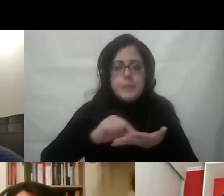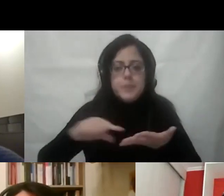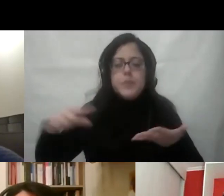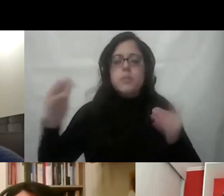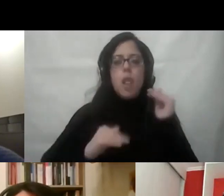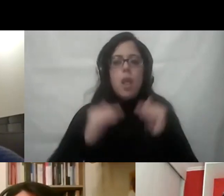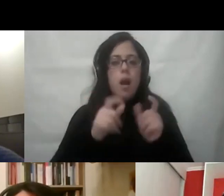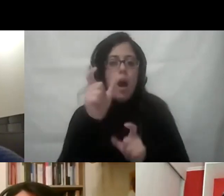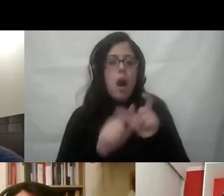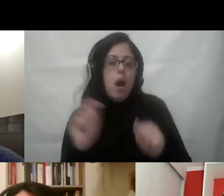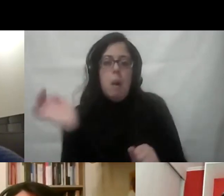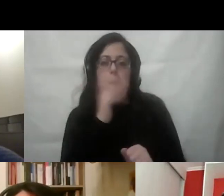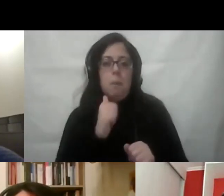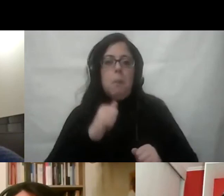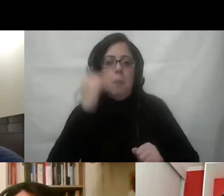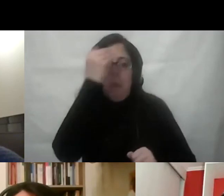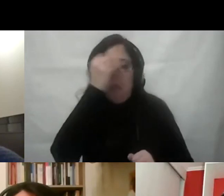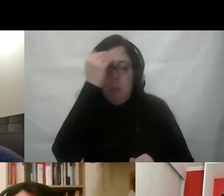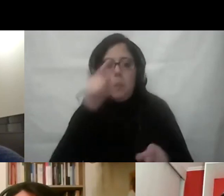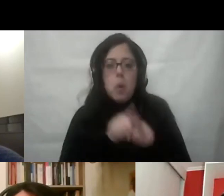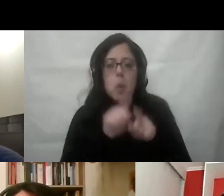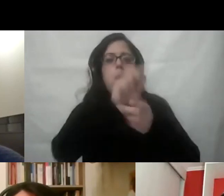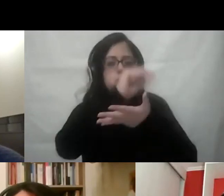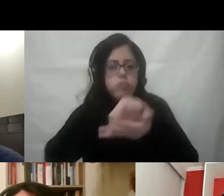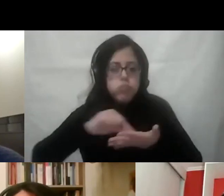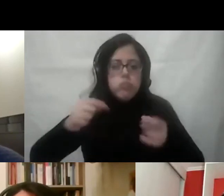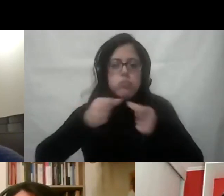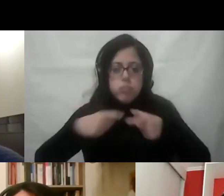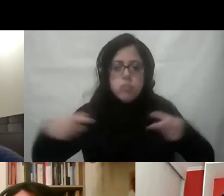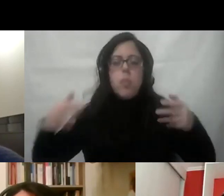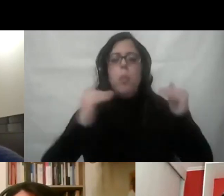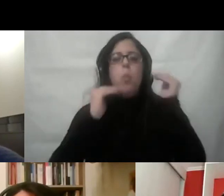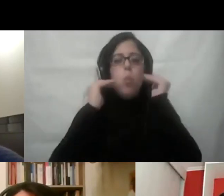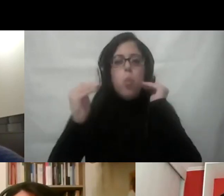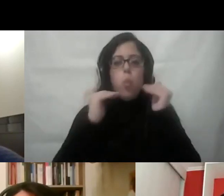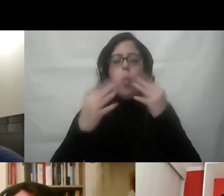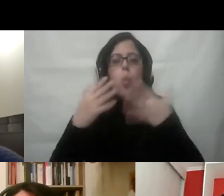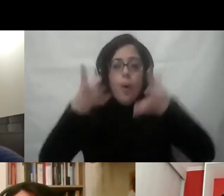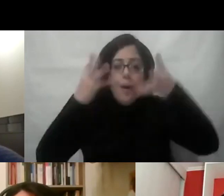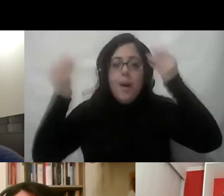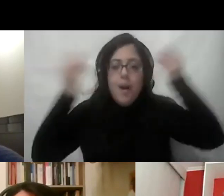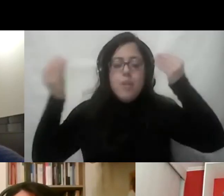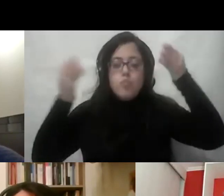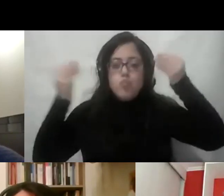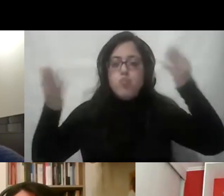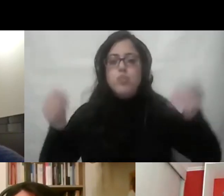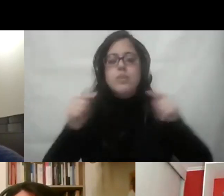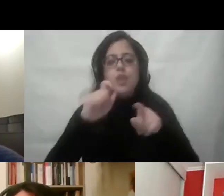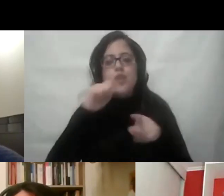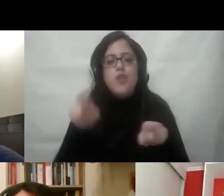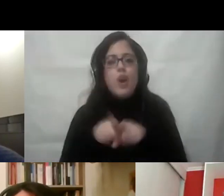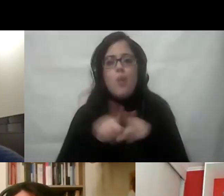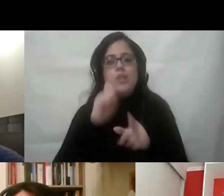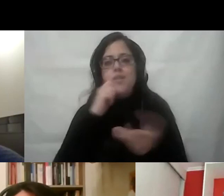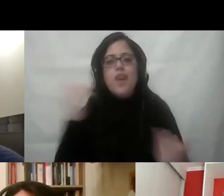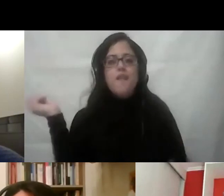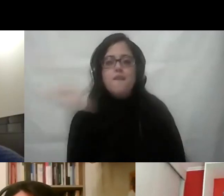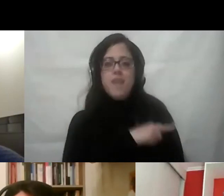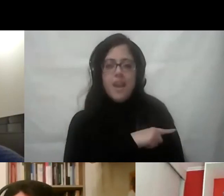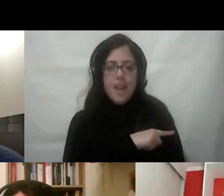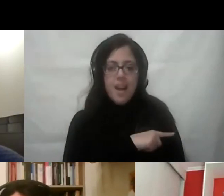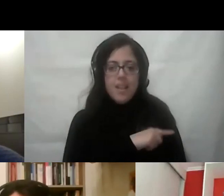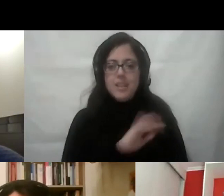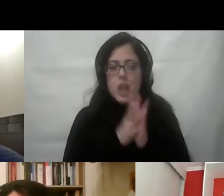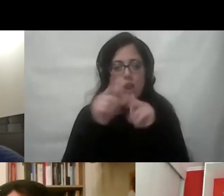específicamente de eso. Empiezan a subir rápidamente porque los niños empiezan a aprender. Y ese es como el sentido final de todo